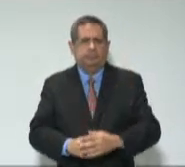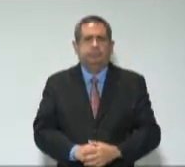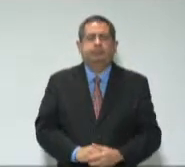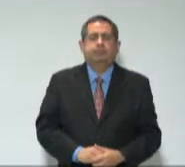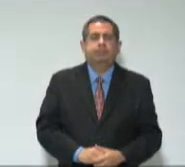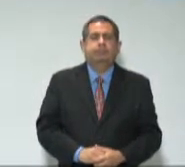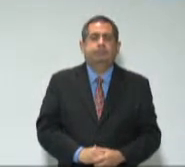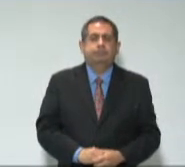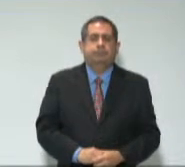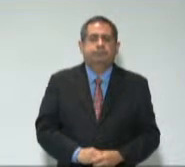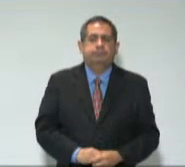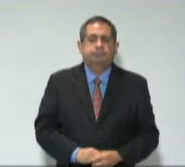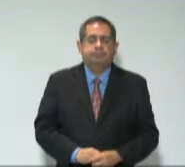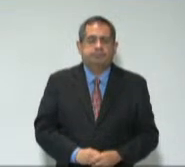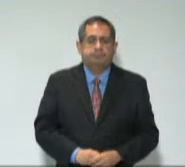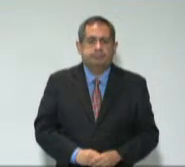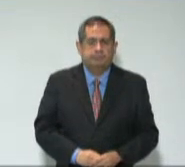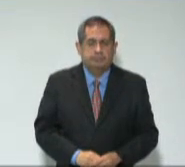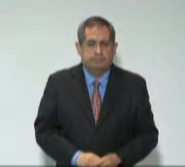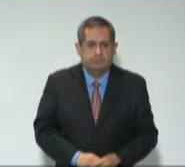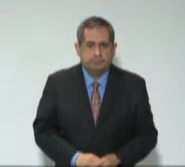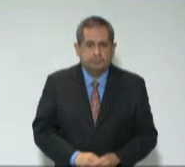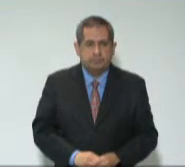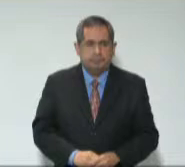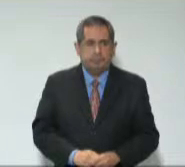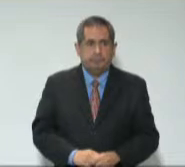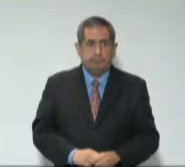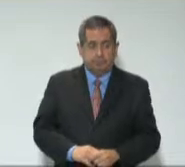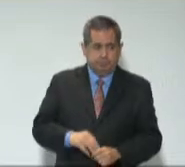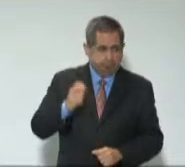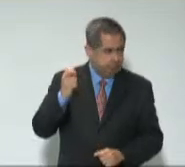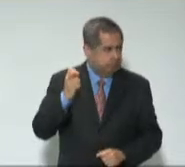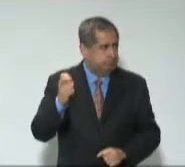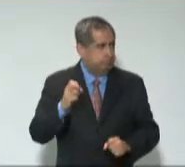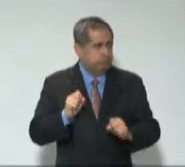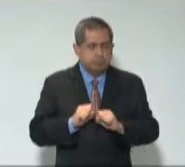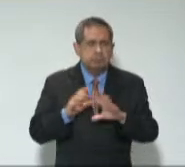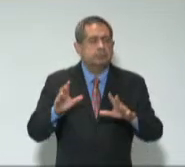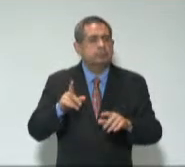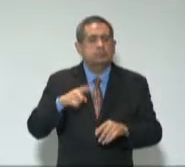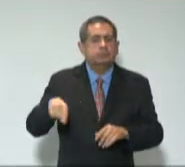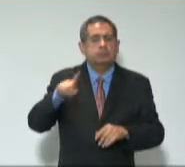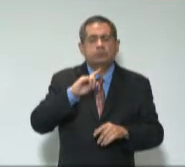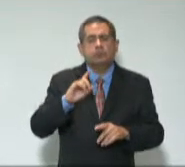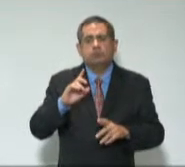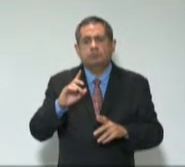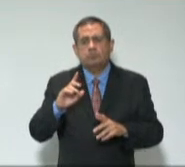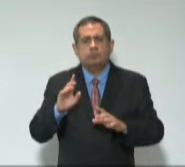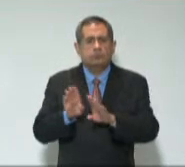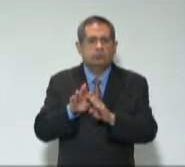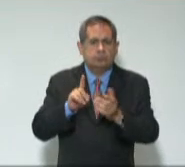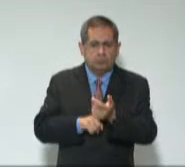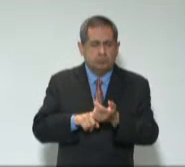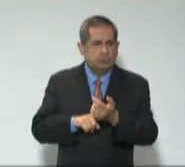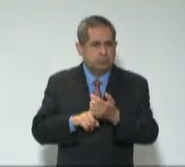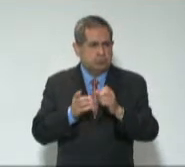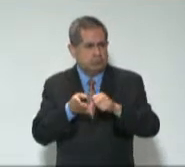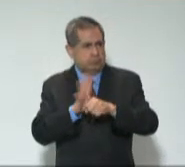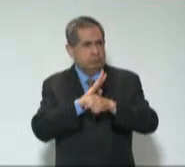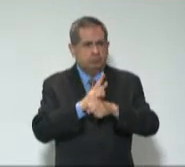cierre Este es el panorama en el que nos encontramos eh en en términos de la